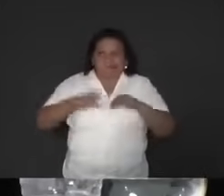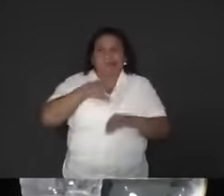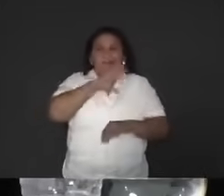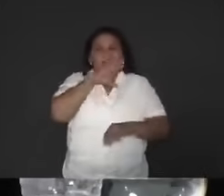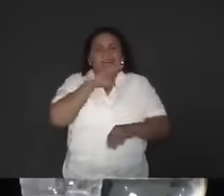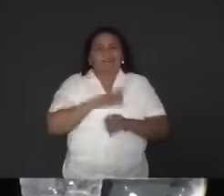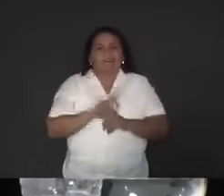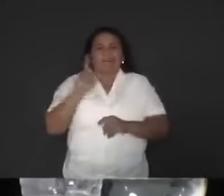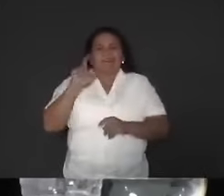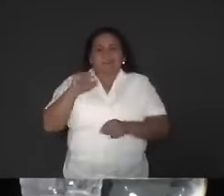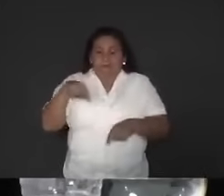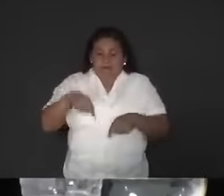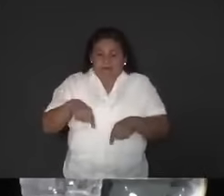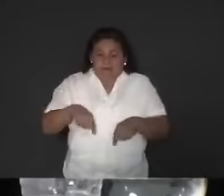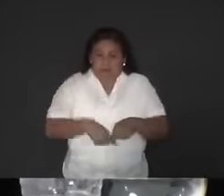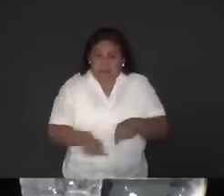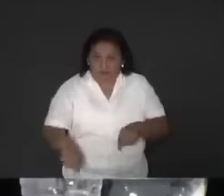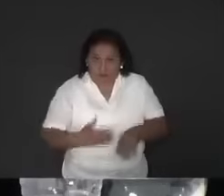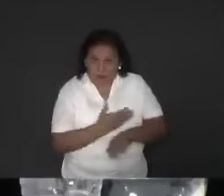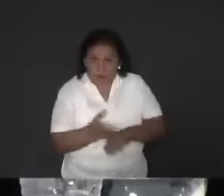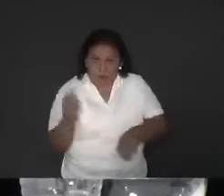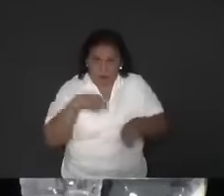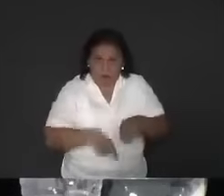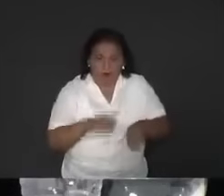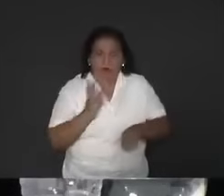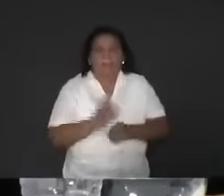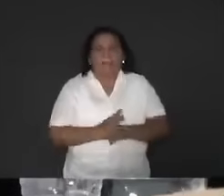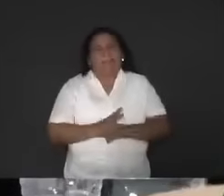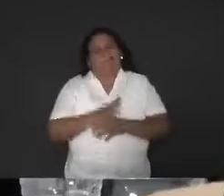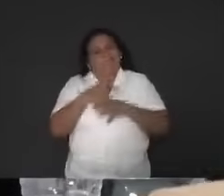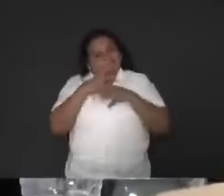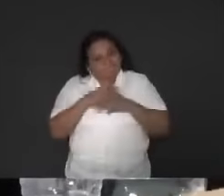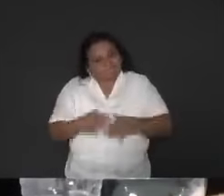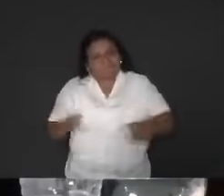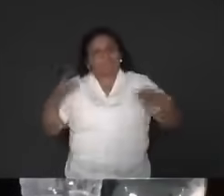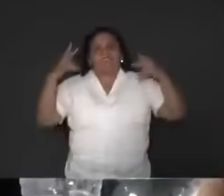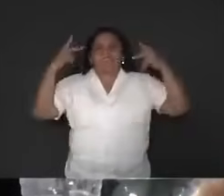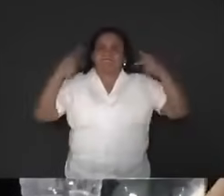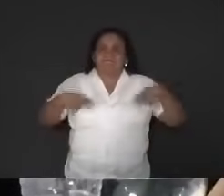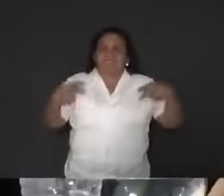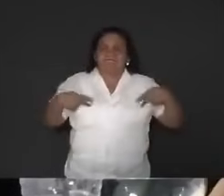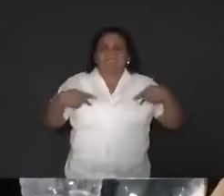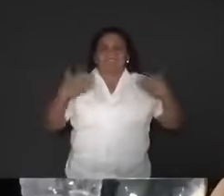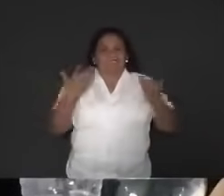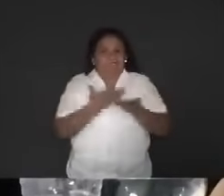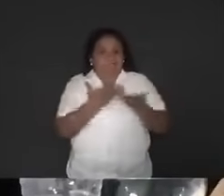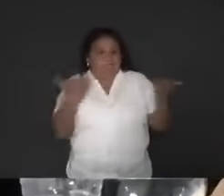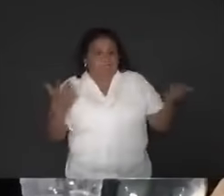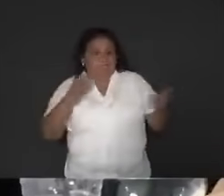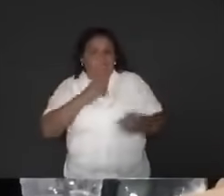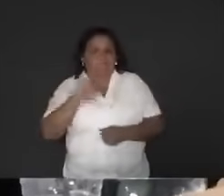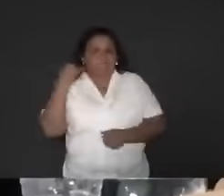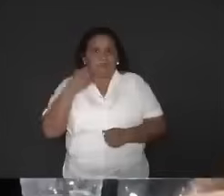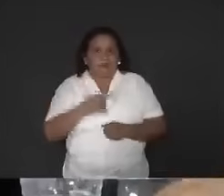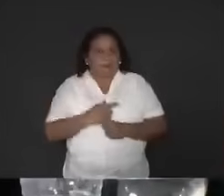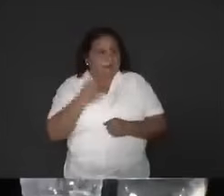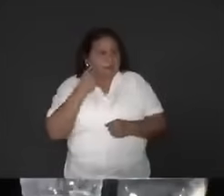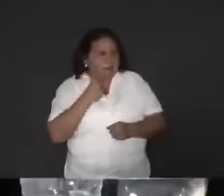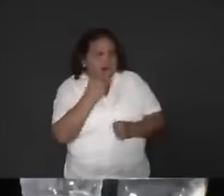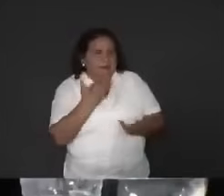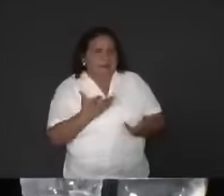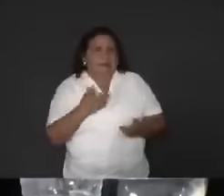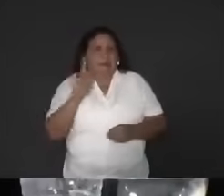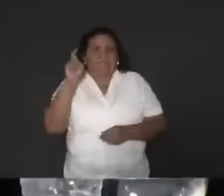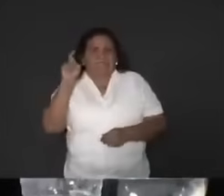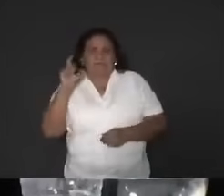del agua subterránea. El aumento acelerado de la población en Yucatán sin estar preparados para atender la demanda del